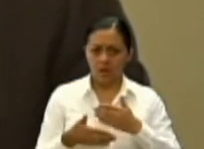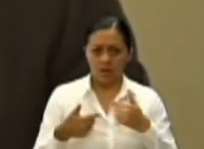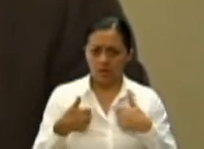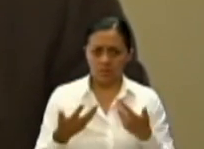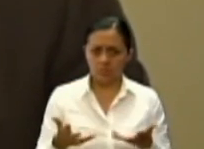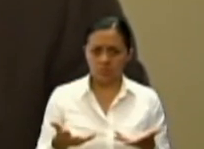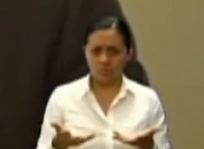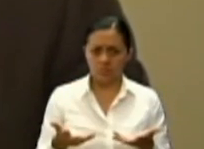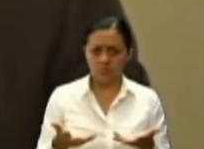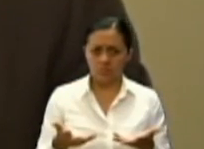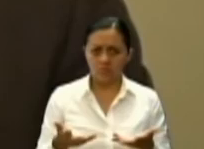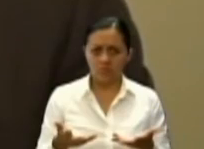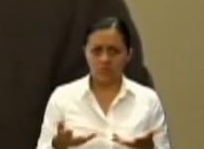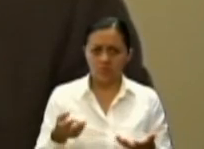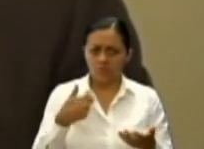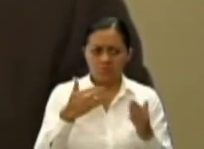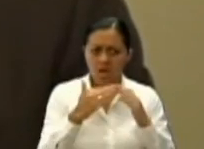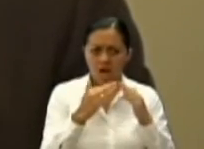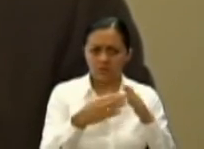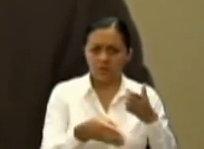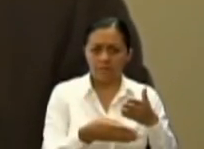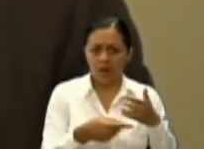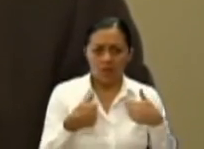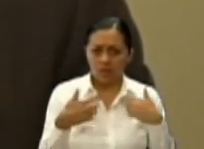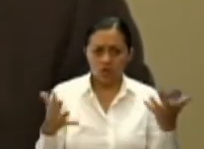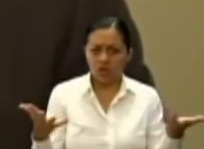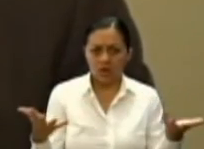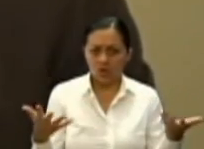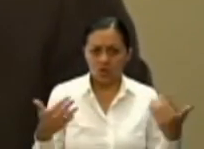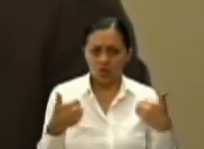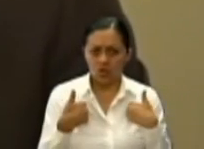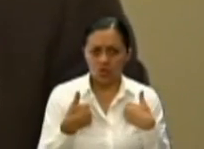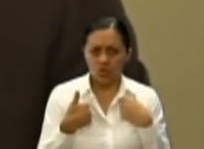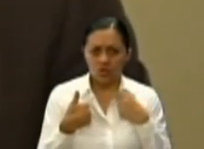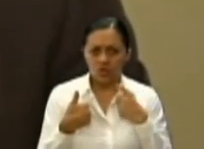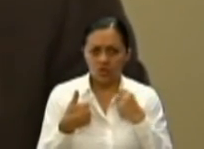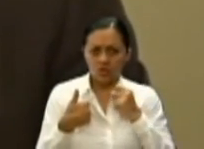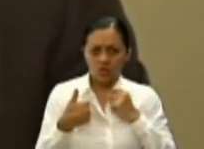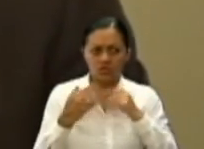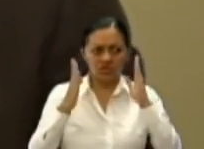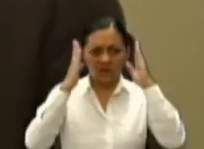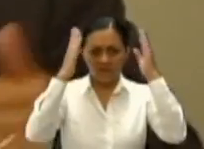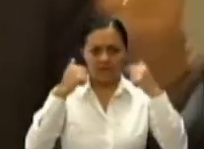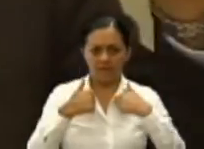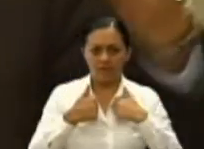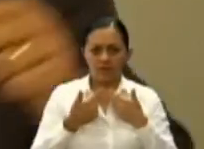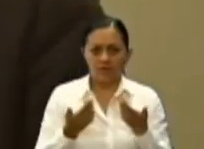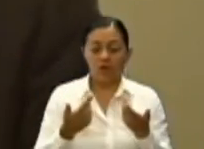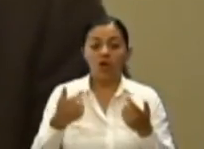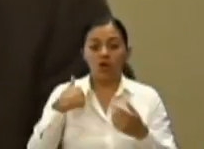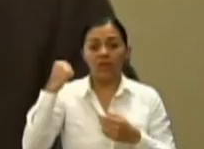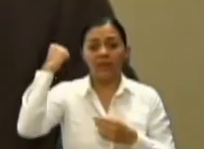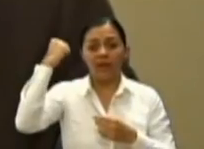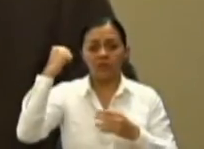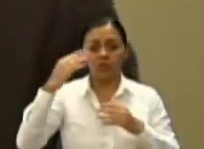no no no acostumbramos eso en mi casa es peor wat en el extranjero yo tengo derecho a vivir en carondelet no vivo yo en mi